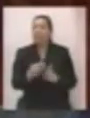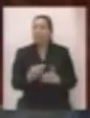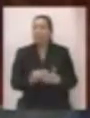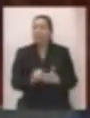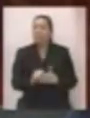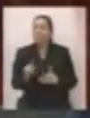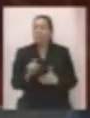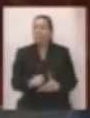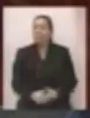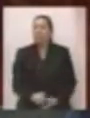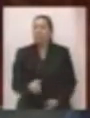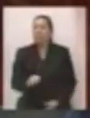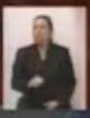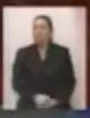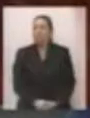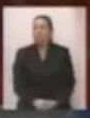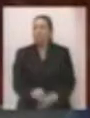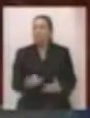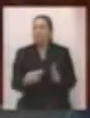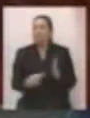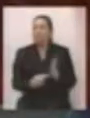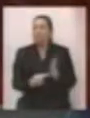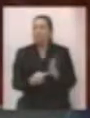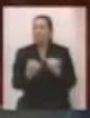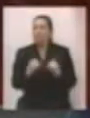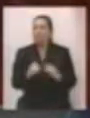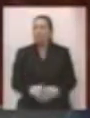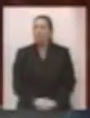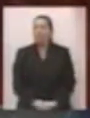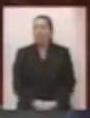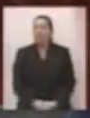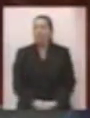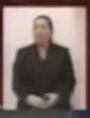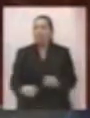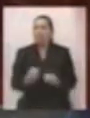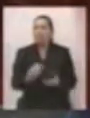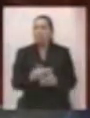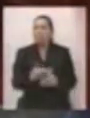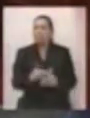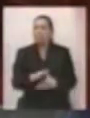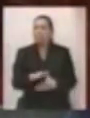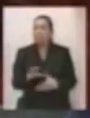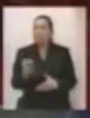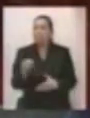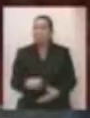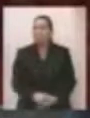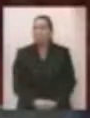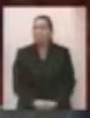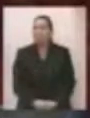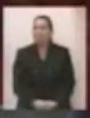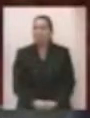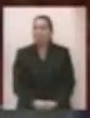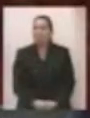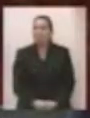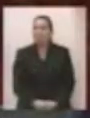detección del uso irresponsable de estas tecnologías de la información y comunicaciones por parte de niños, niñas y